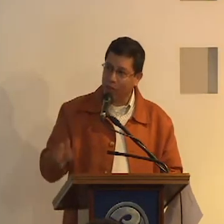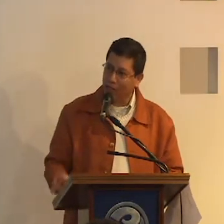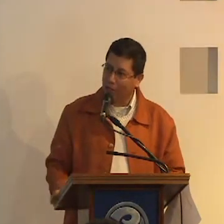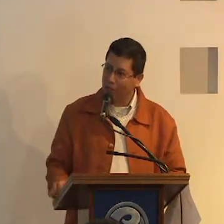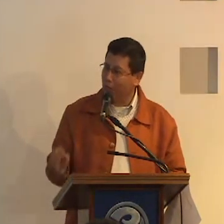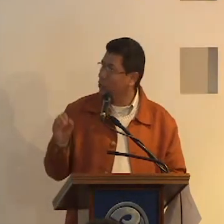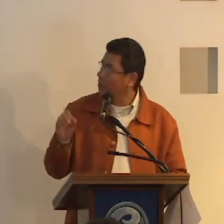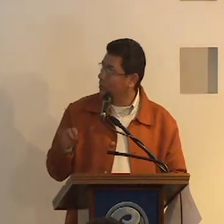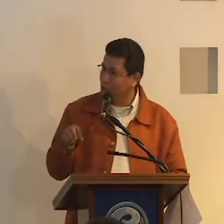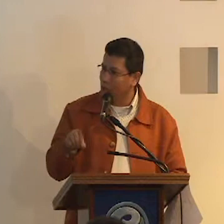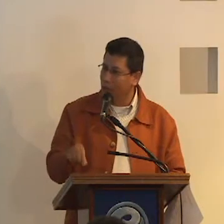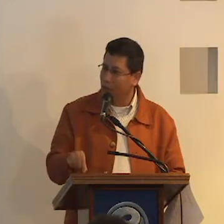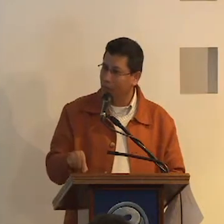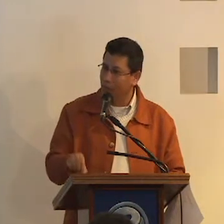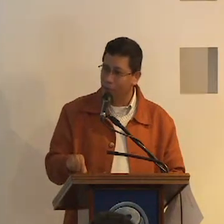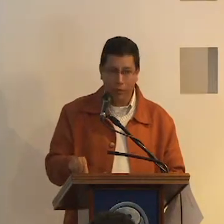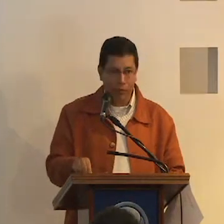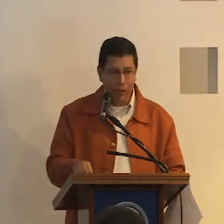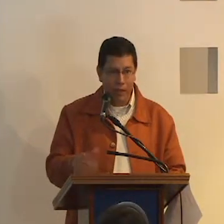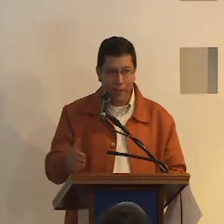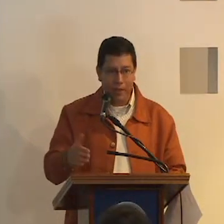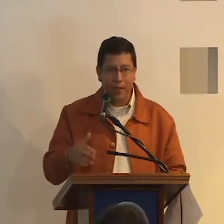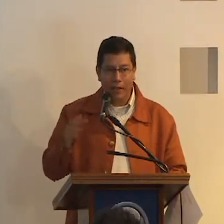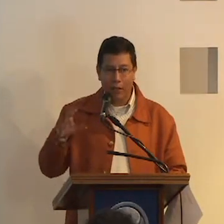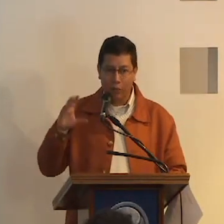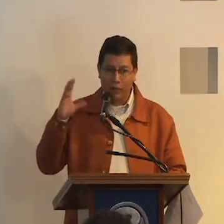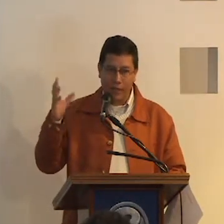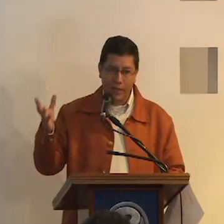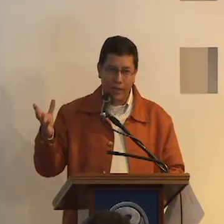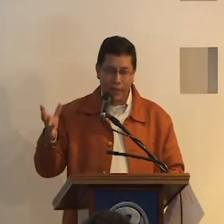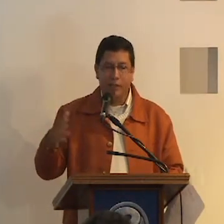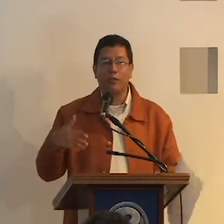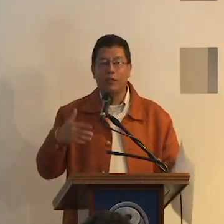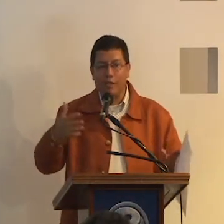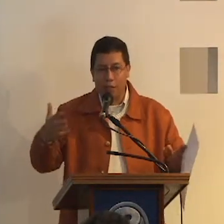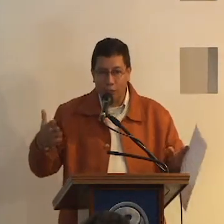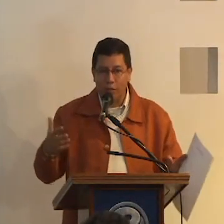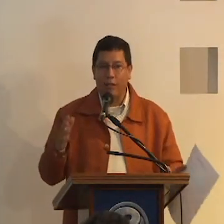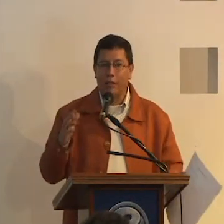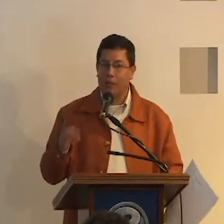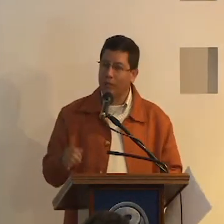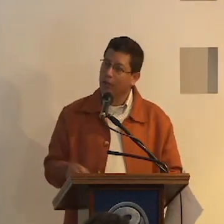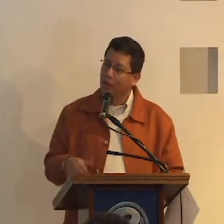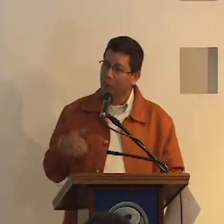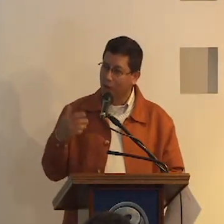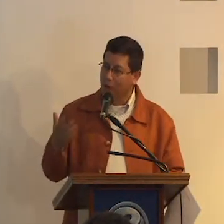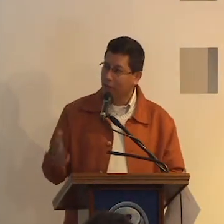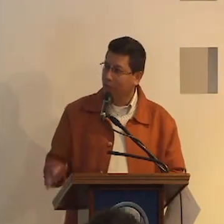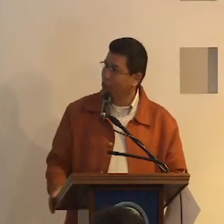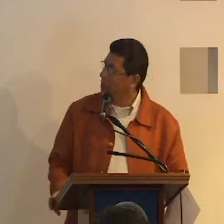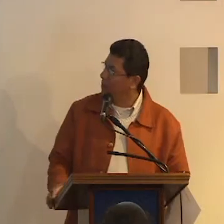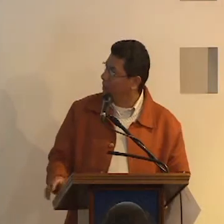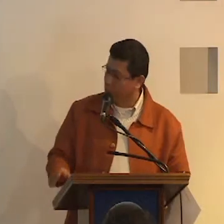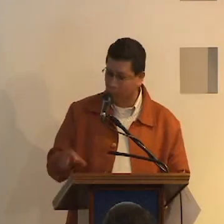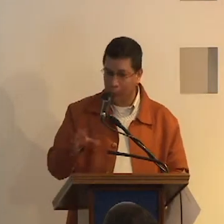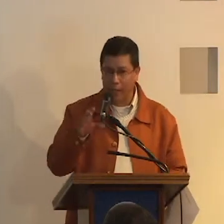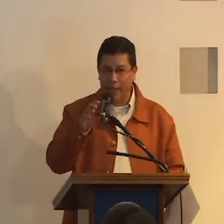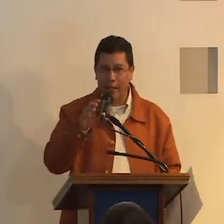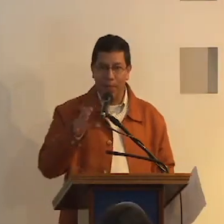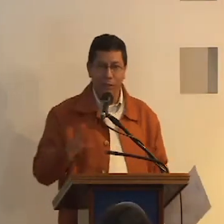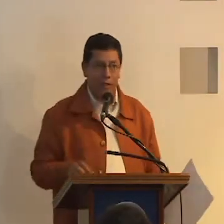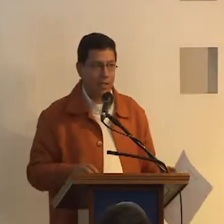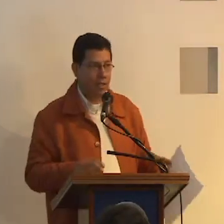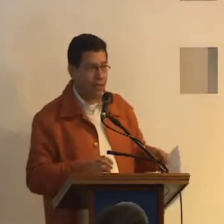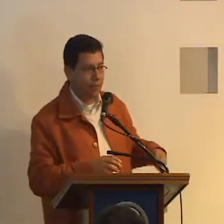poder desarrollar, digamos, a mayor profundidad los diferentes artículos que son los que nos pueden revelar para hacer una